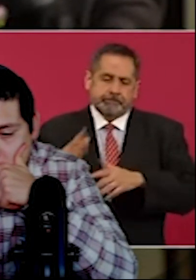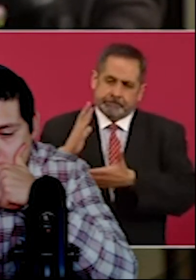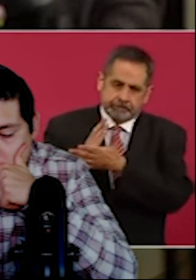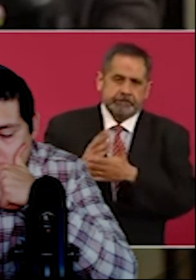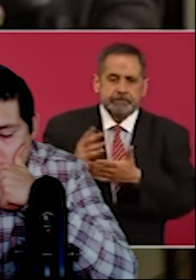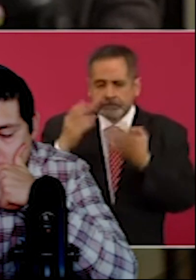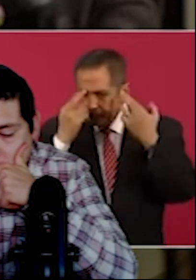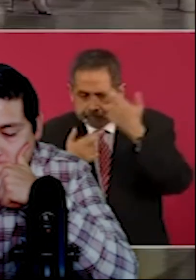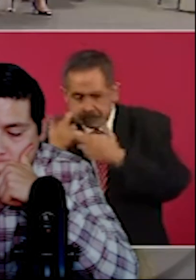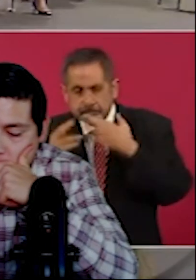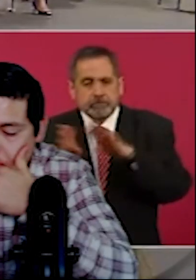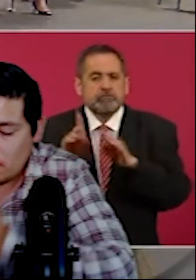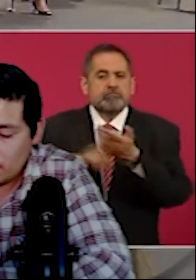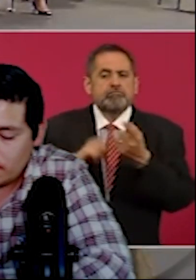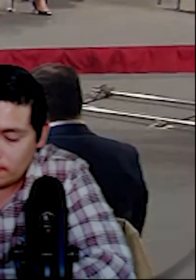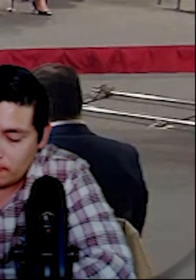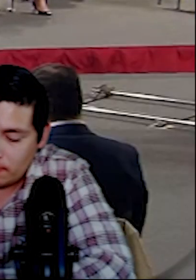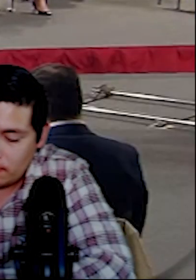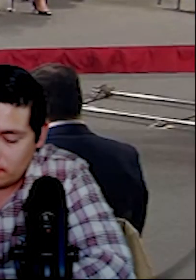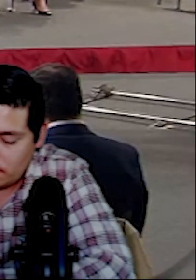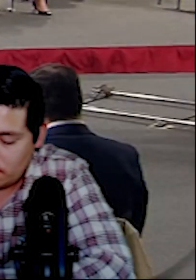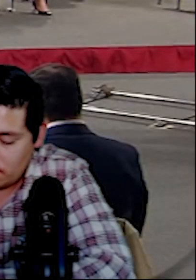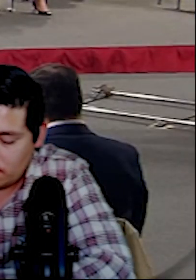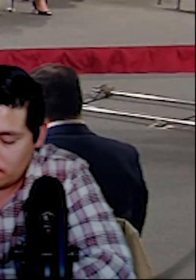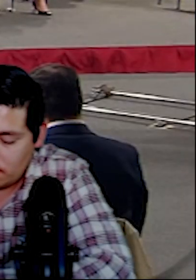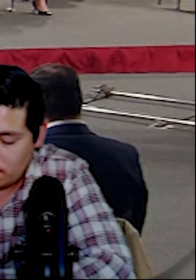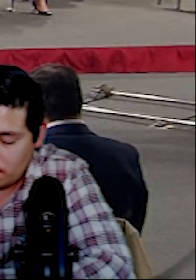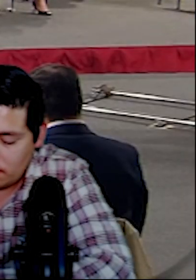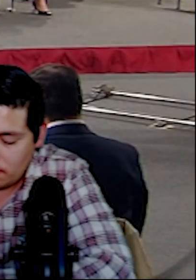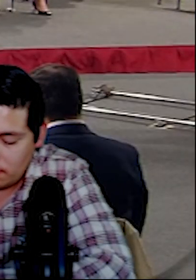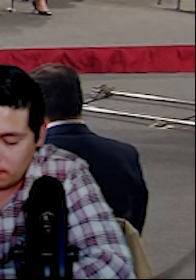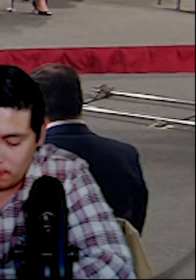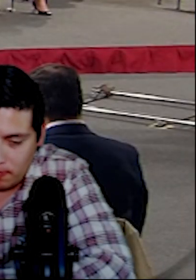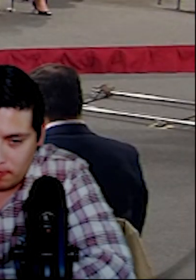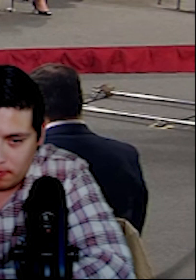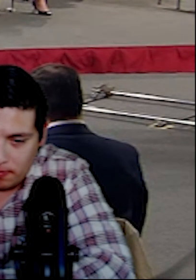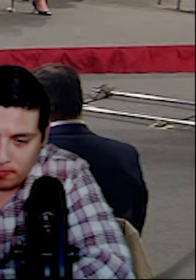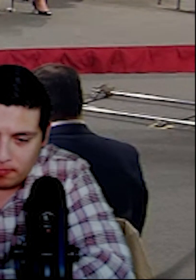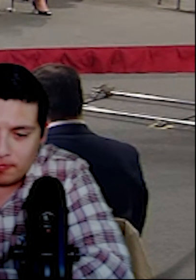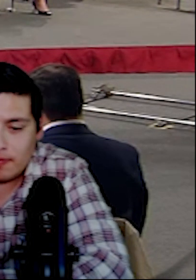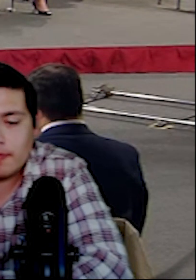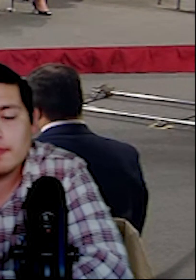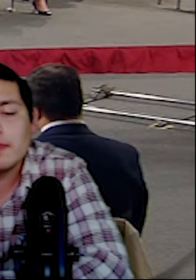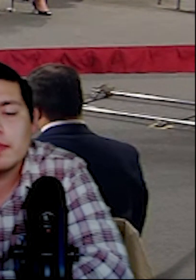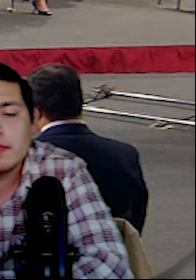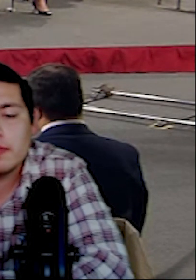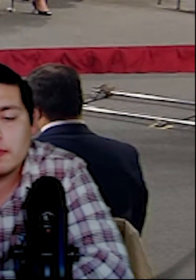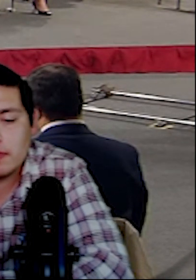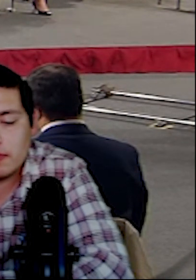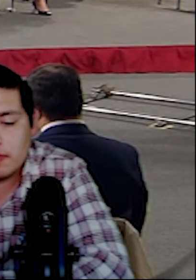se reviste cómo está actuando la Femex Food en México y si sus normas que aplica de forma extraterritorial